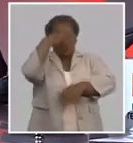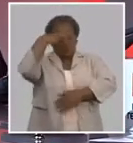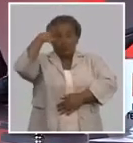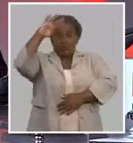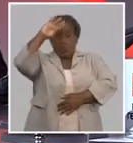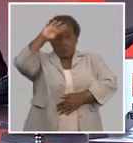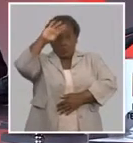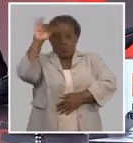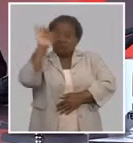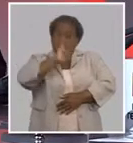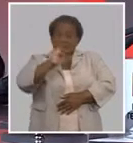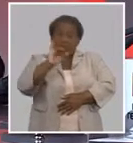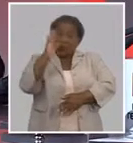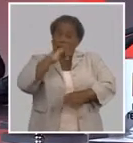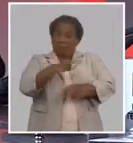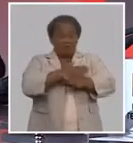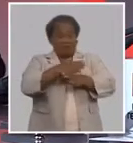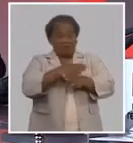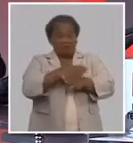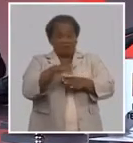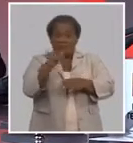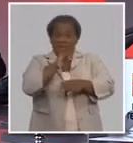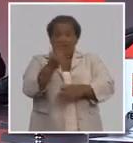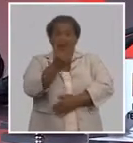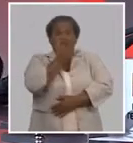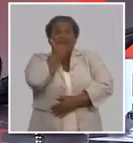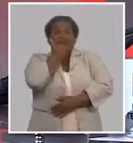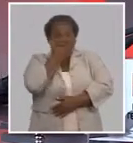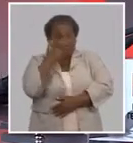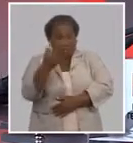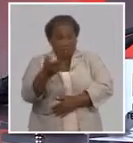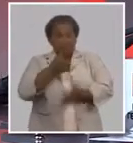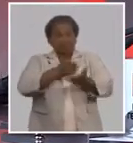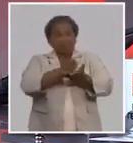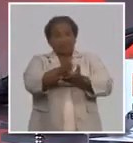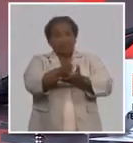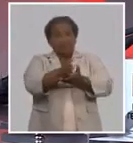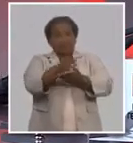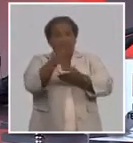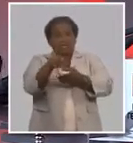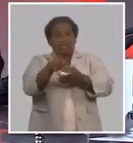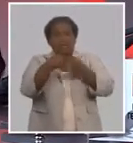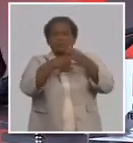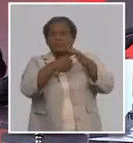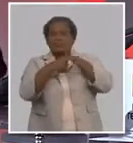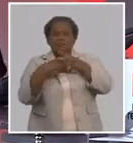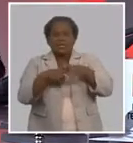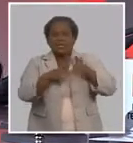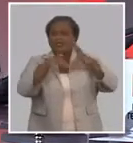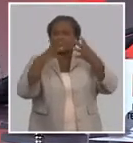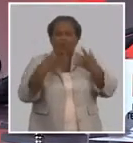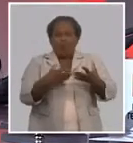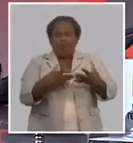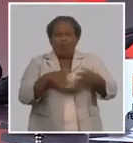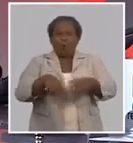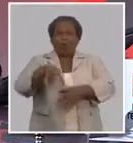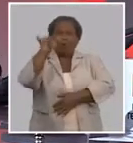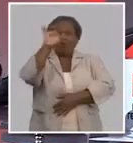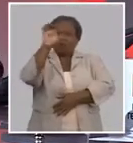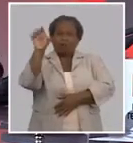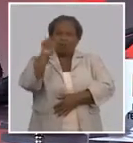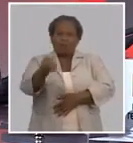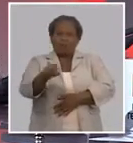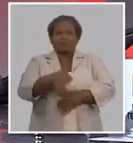sido diferente aunque se ha mantenido la vitalidad de todo el sistema de la